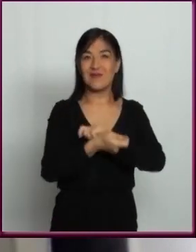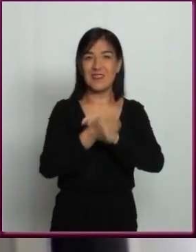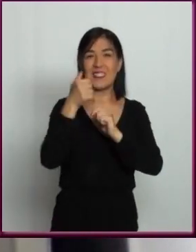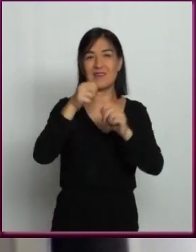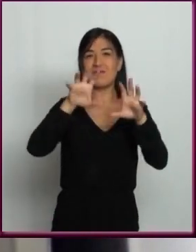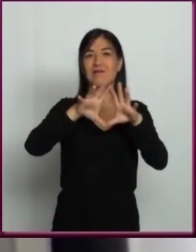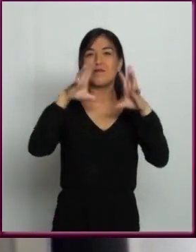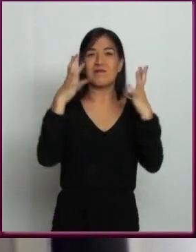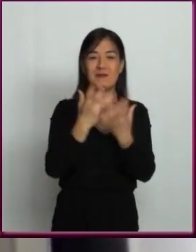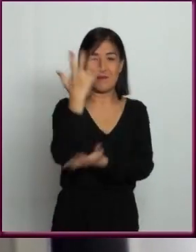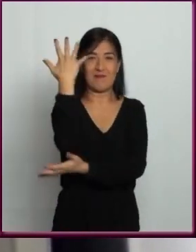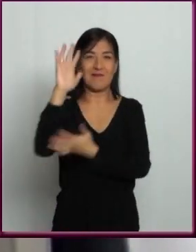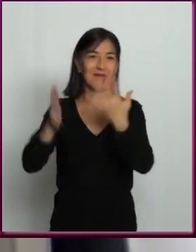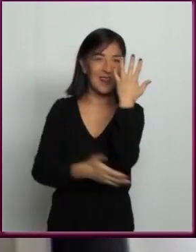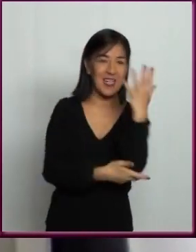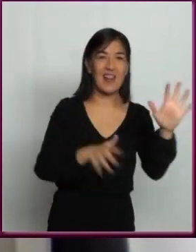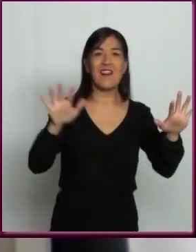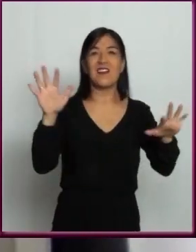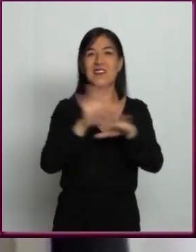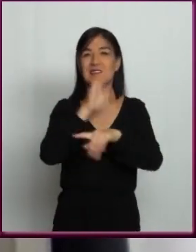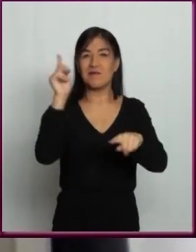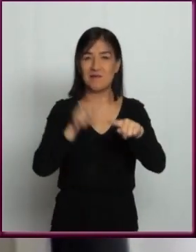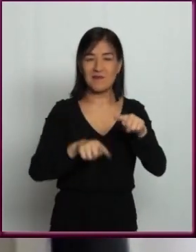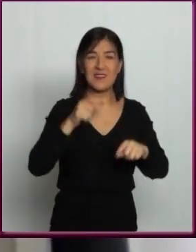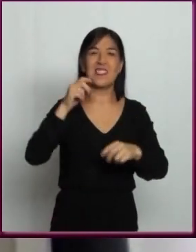con los hábitats naturales. Segunda,